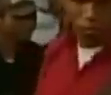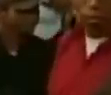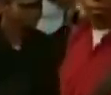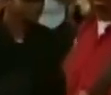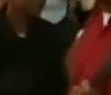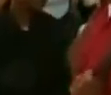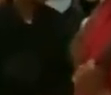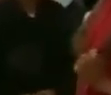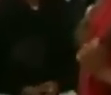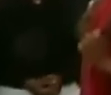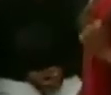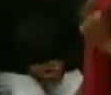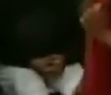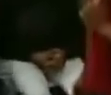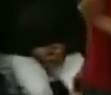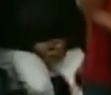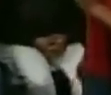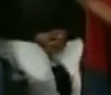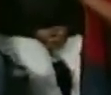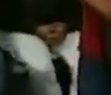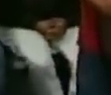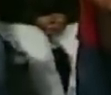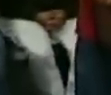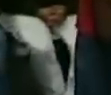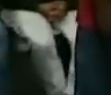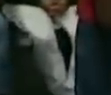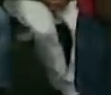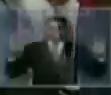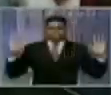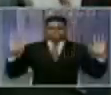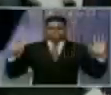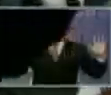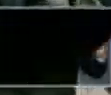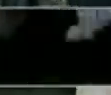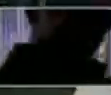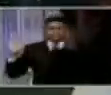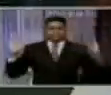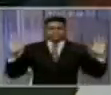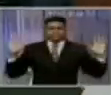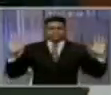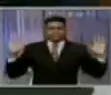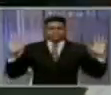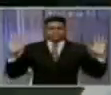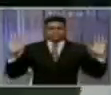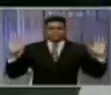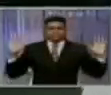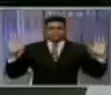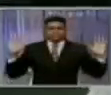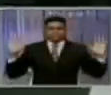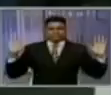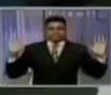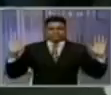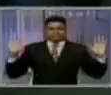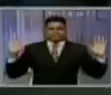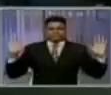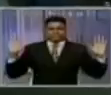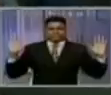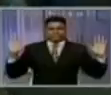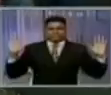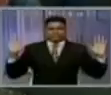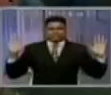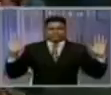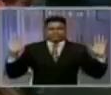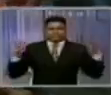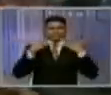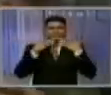derecho que tenemos a la paz, a la independencia, a la prosperidad. Gracias. Gracias, camarada.